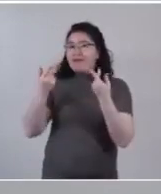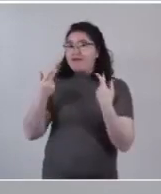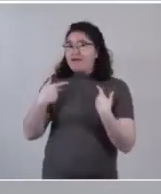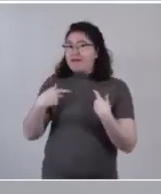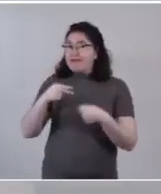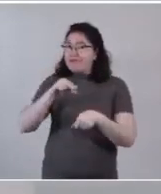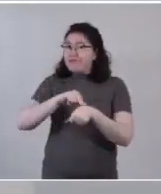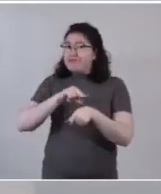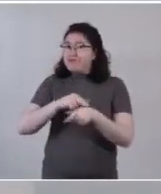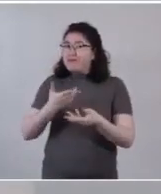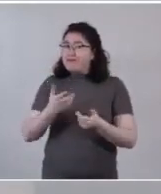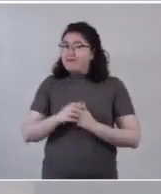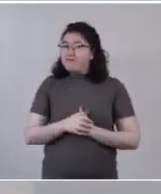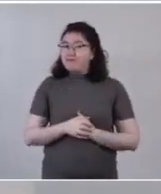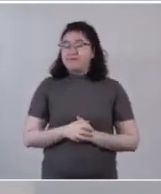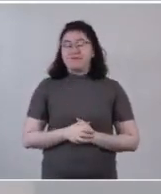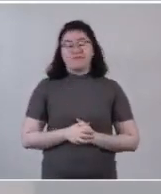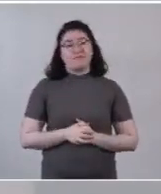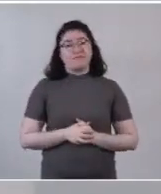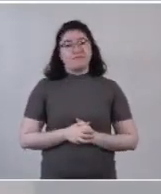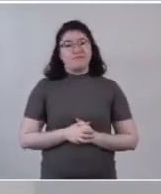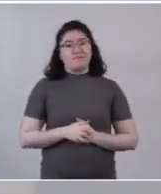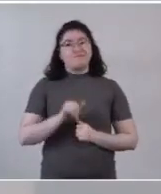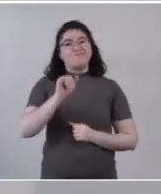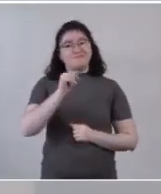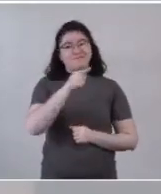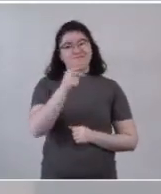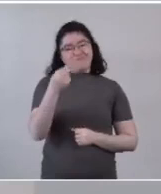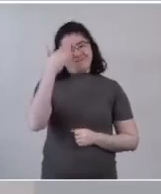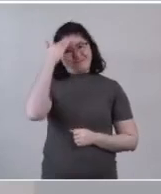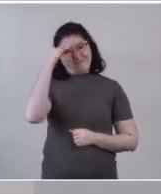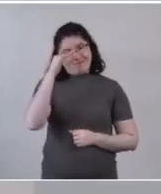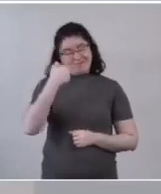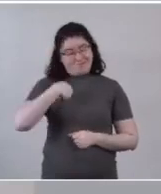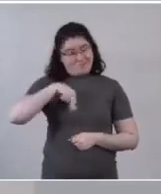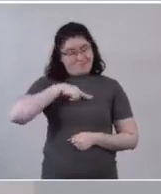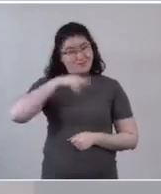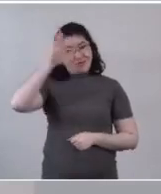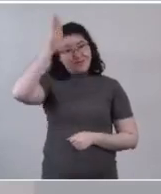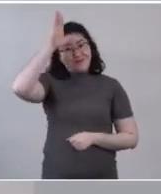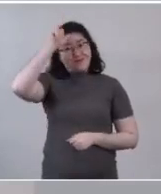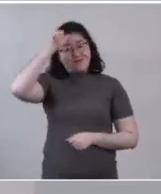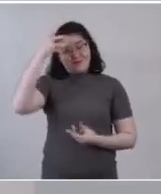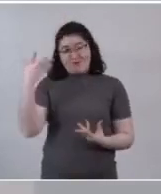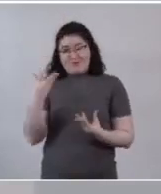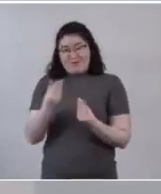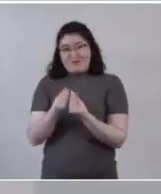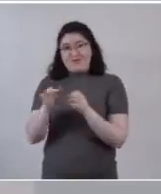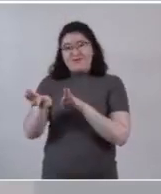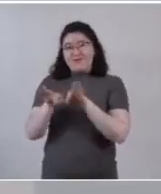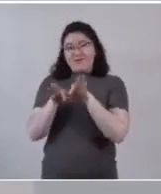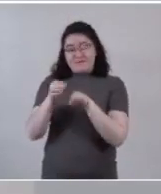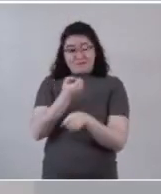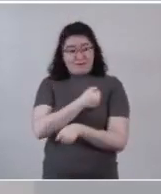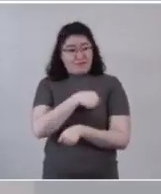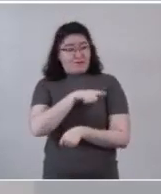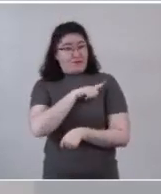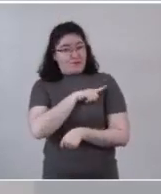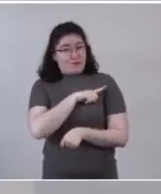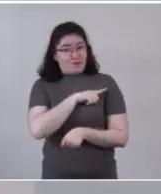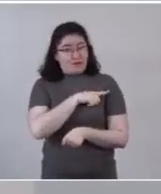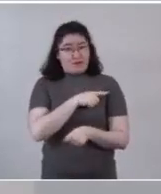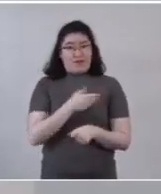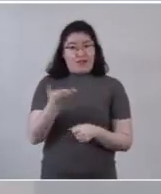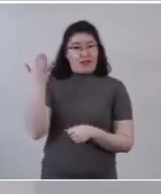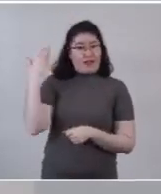Por favor. Sí, como ustedes saben, nosotros tenemos un convenio de colaboración de salud con Cuba